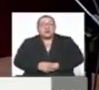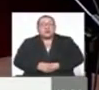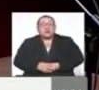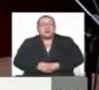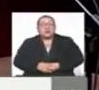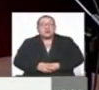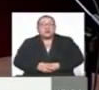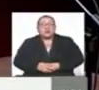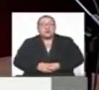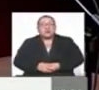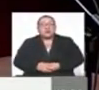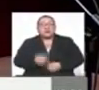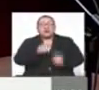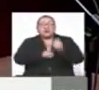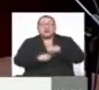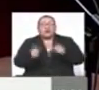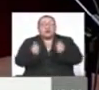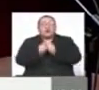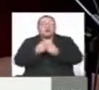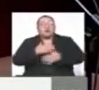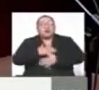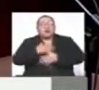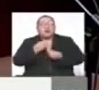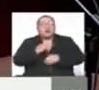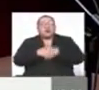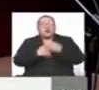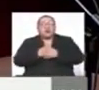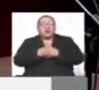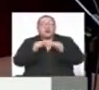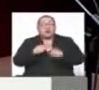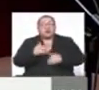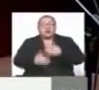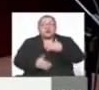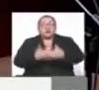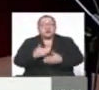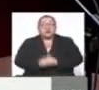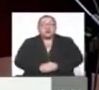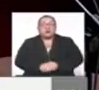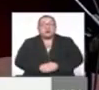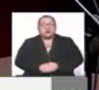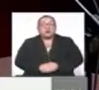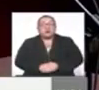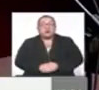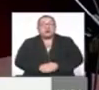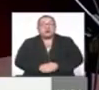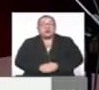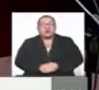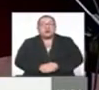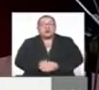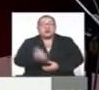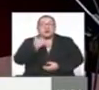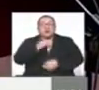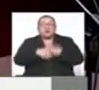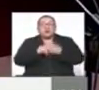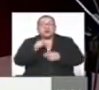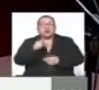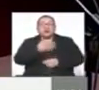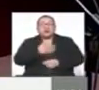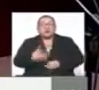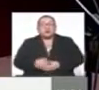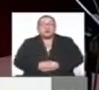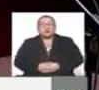peores quilates no no se olviden que el hermano el otro jontay estuvo acudiendo